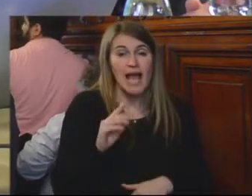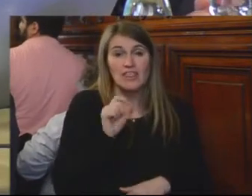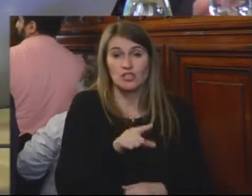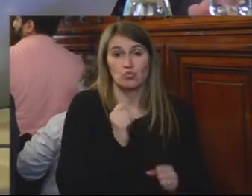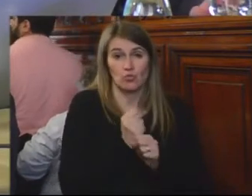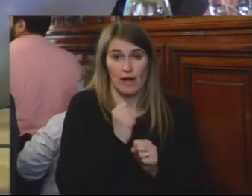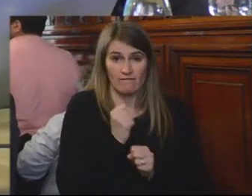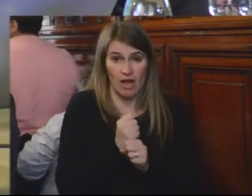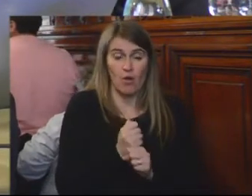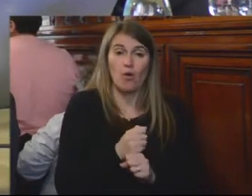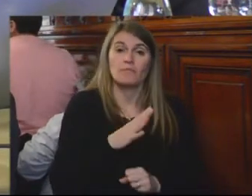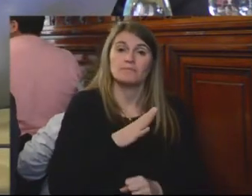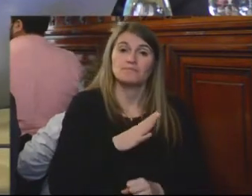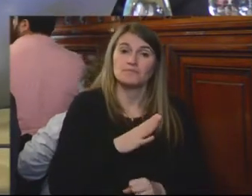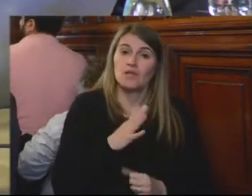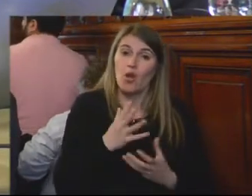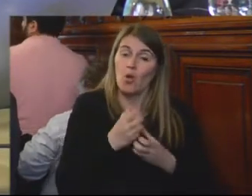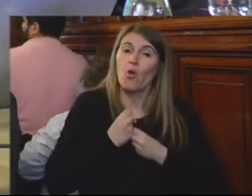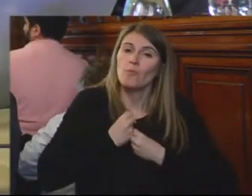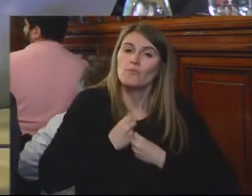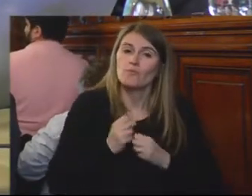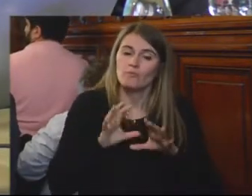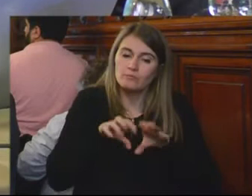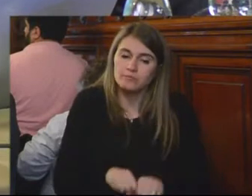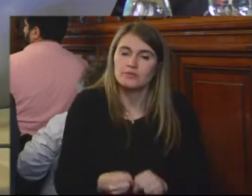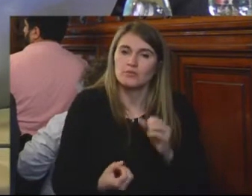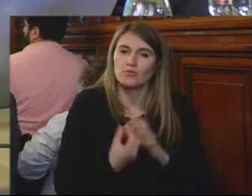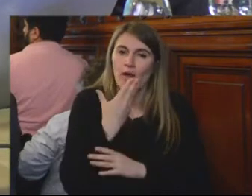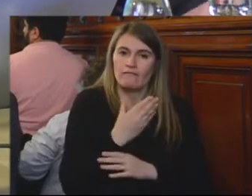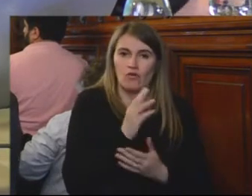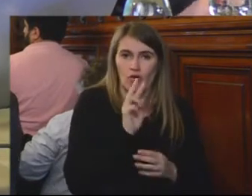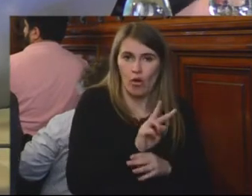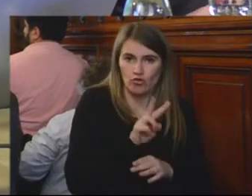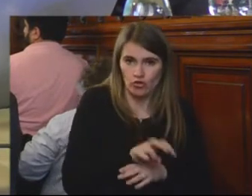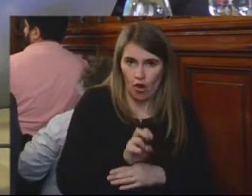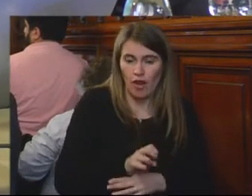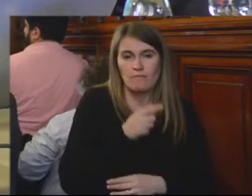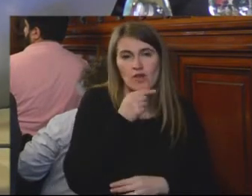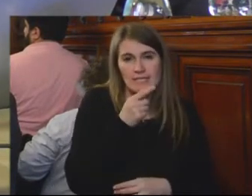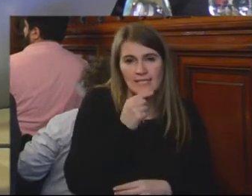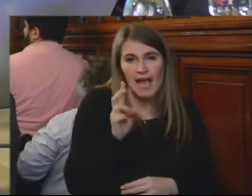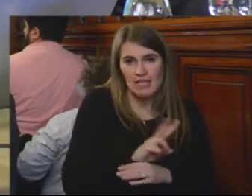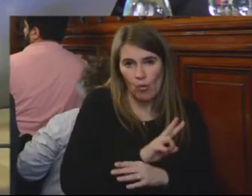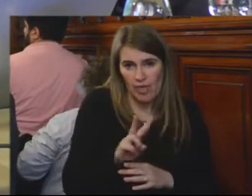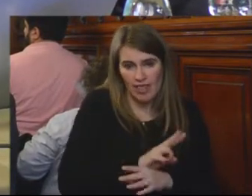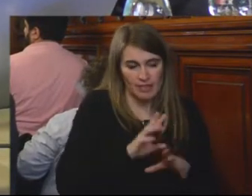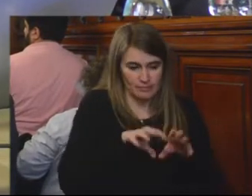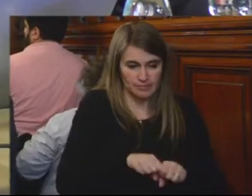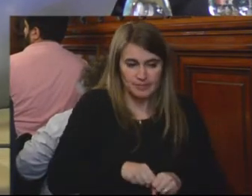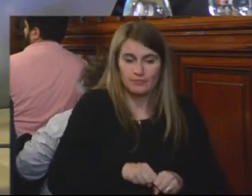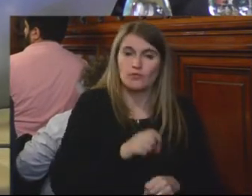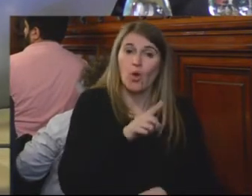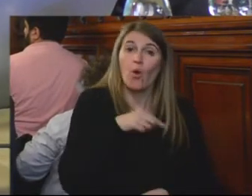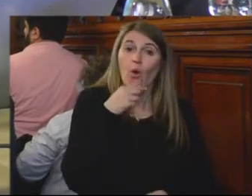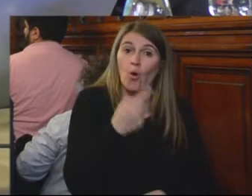competencias han sido absorbidas por la nueva dirección del control de integridad de las fuerzas policiales y de seguridad y otras pocas han sido transferidas a